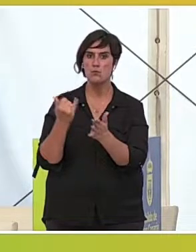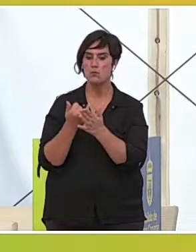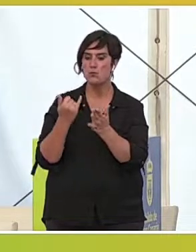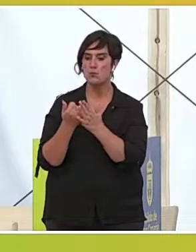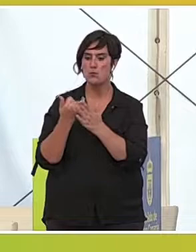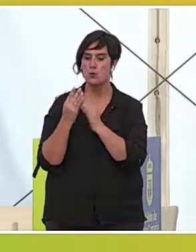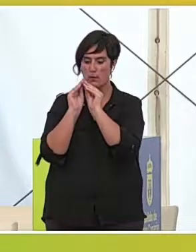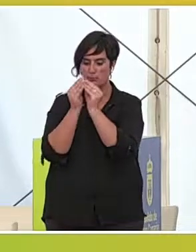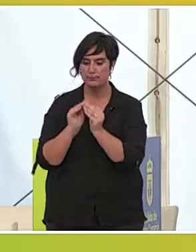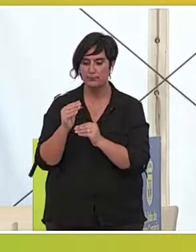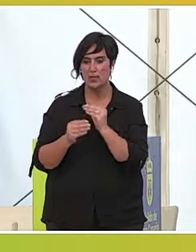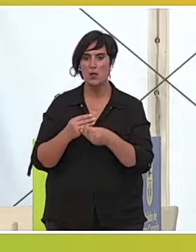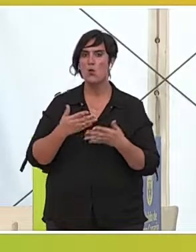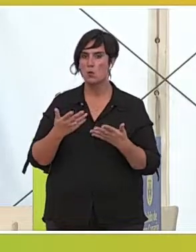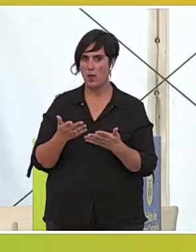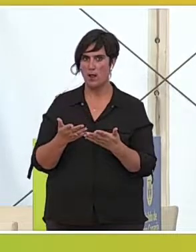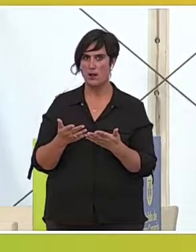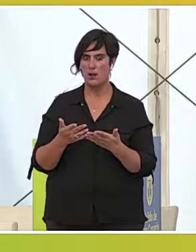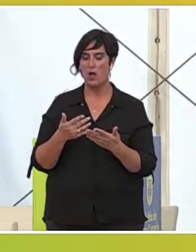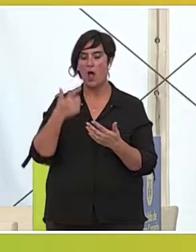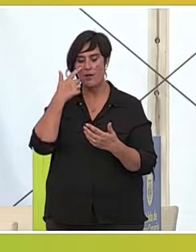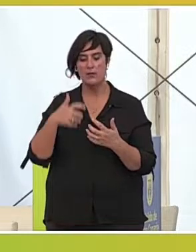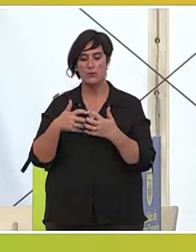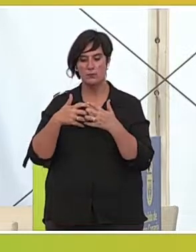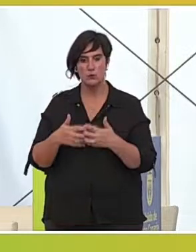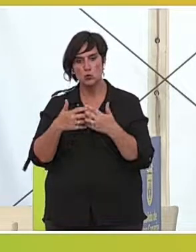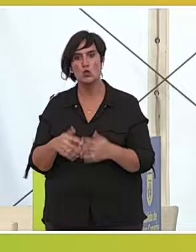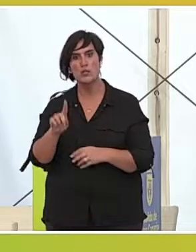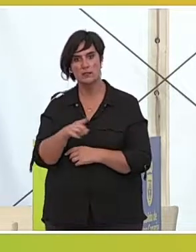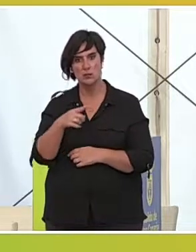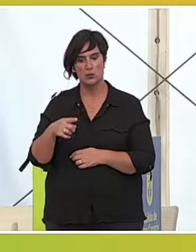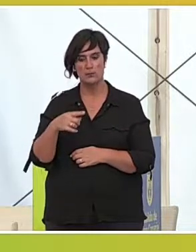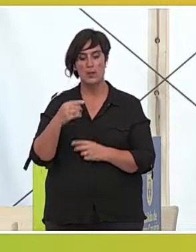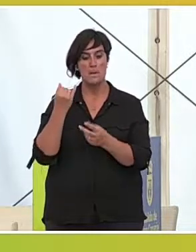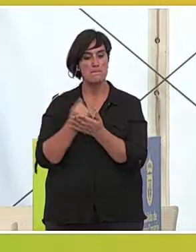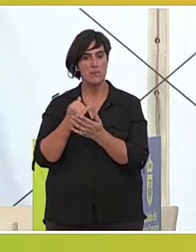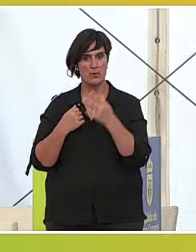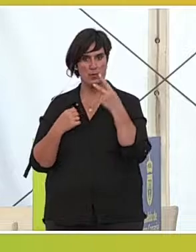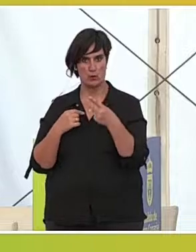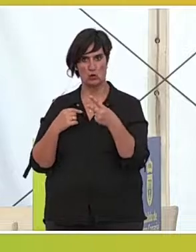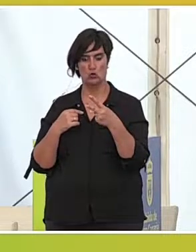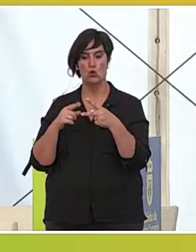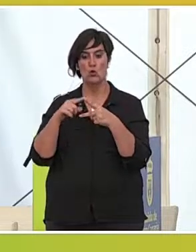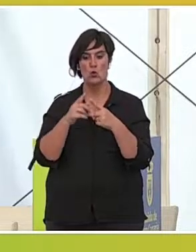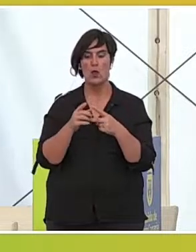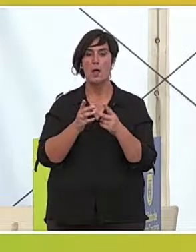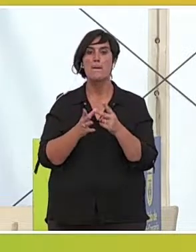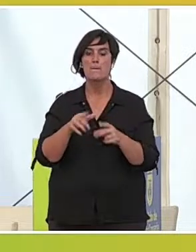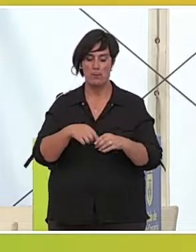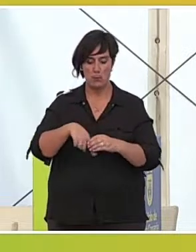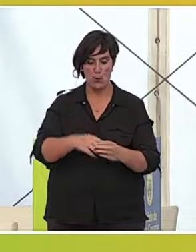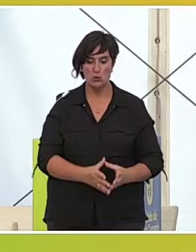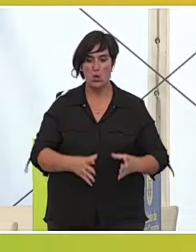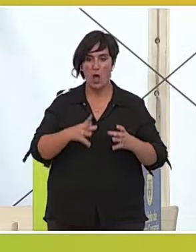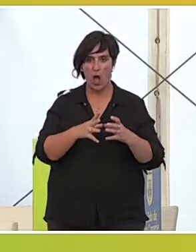realizado conceptualmente, que funcione. Para ello hemos hecho dos pruebas. Una en un pozo de agua salobre, en